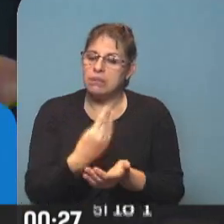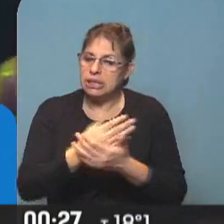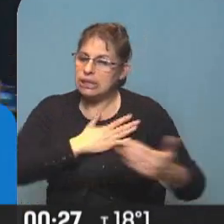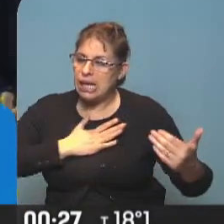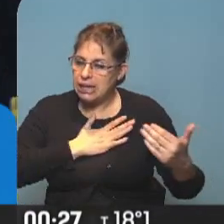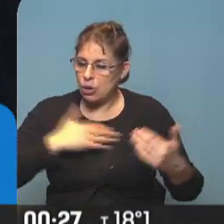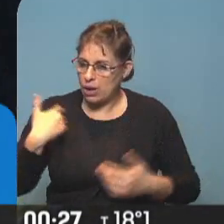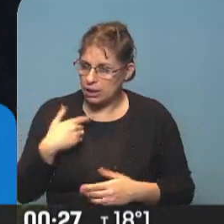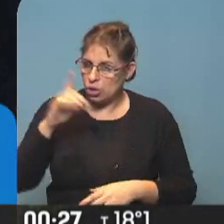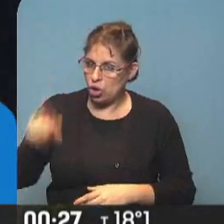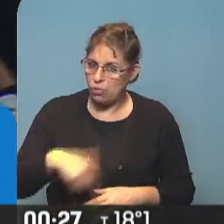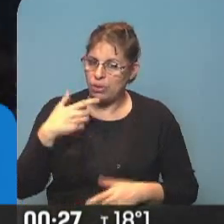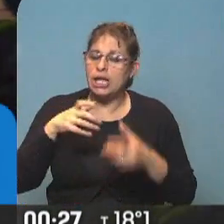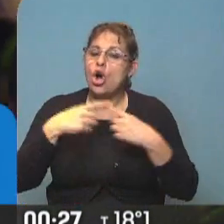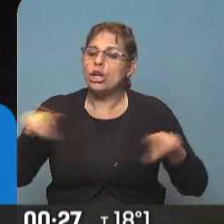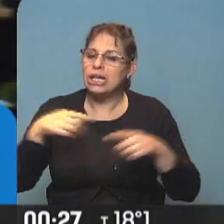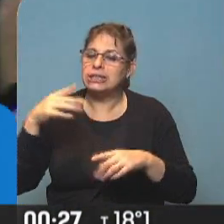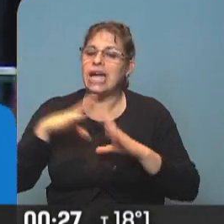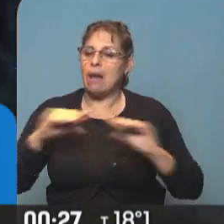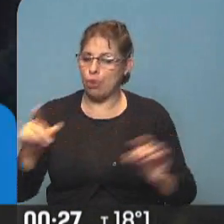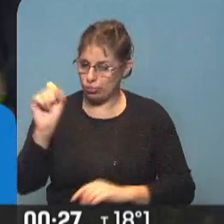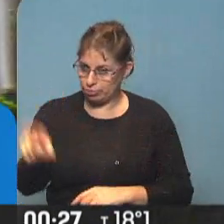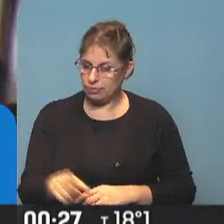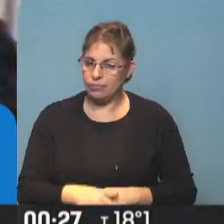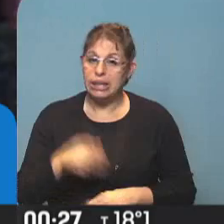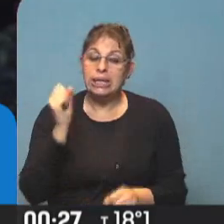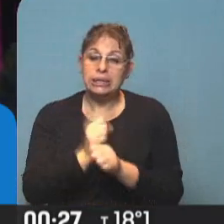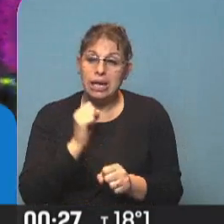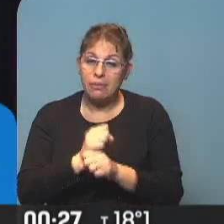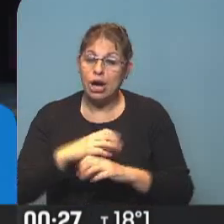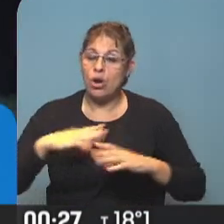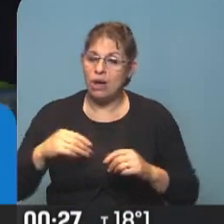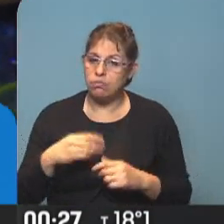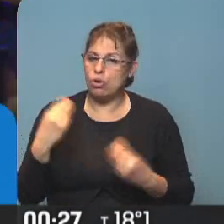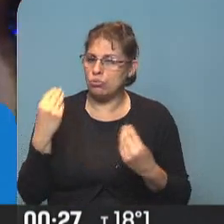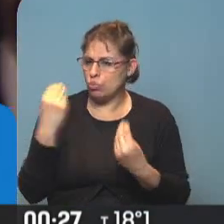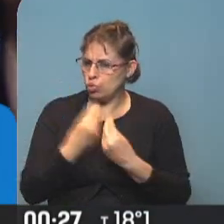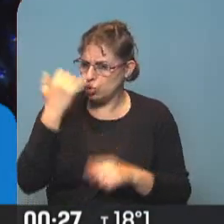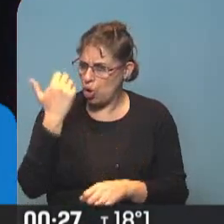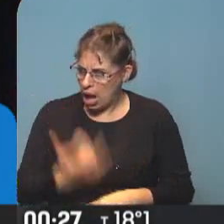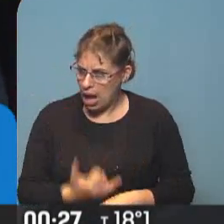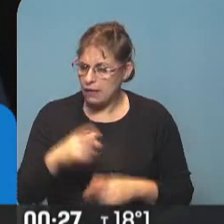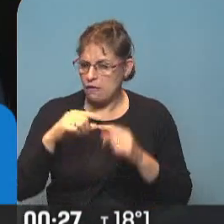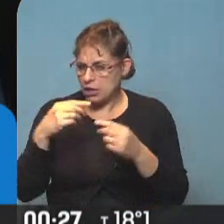tango argentino a través de una orquesta japonesa. Ahora tenemos trabajo en Japón, varias fechas y